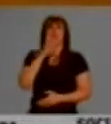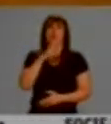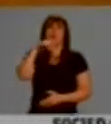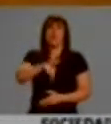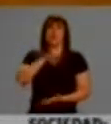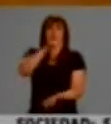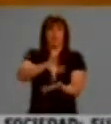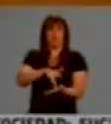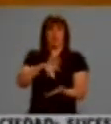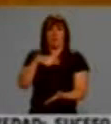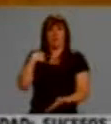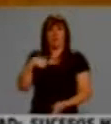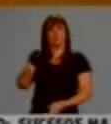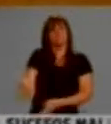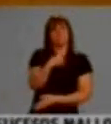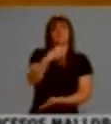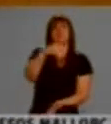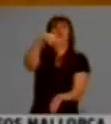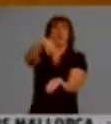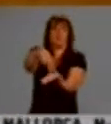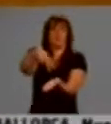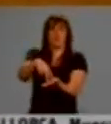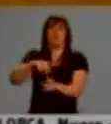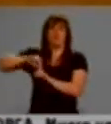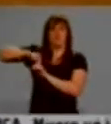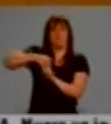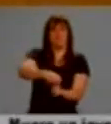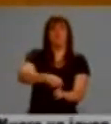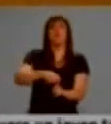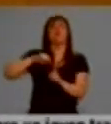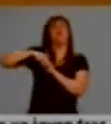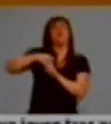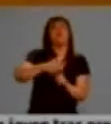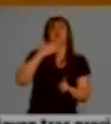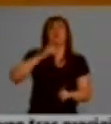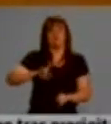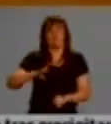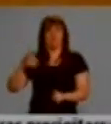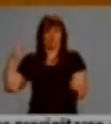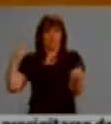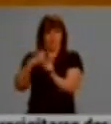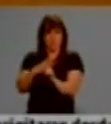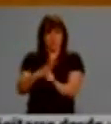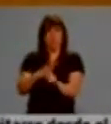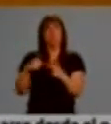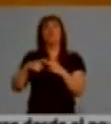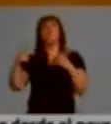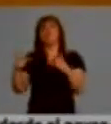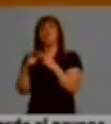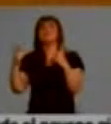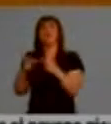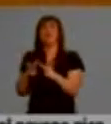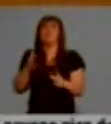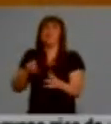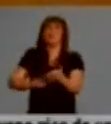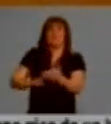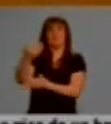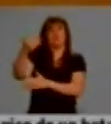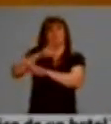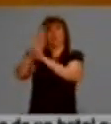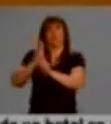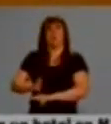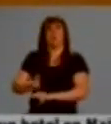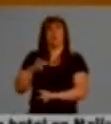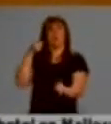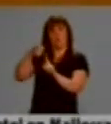hoy forzado, aunque no le guste reconocerlo, por toda la oposición, por la sociedad y hasta por la prensa internacional, para